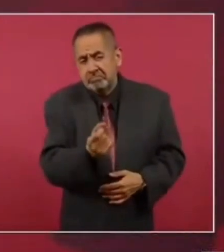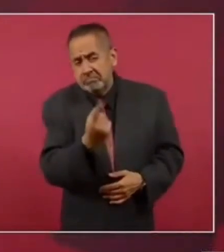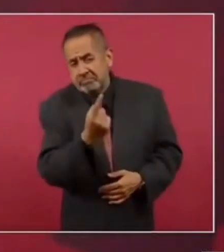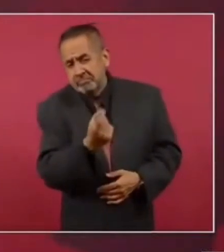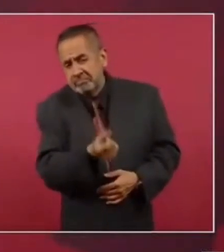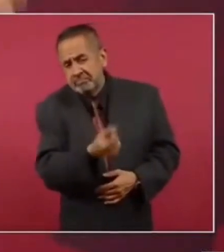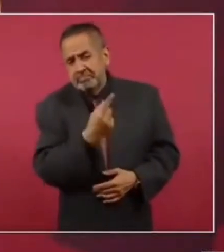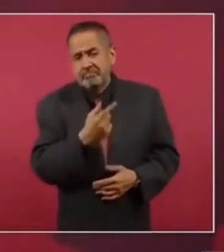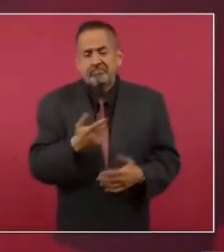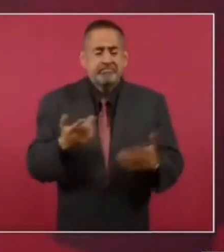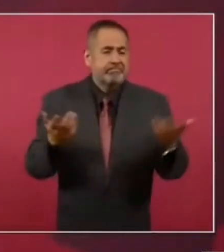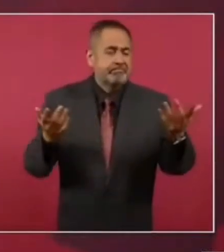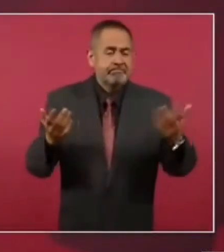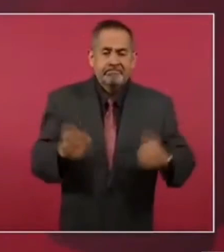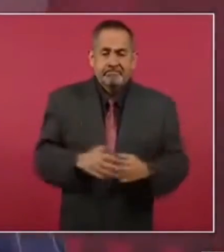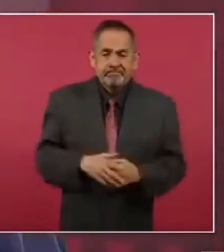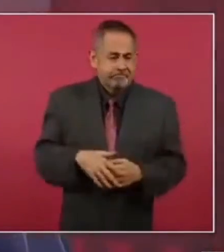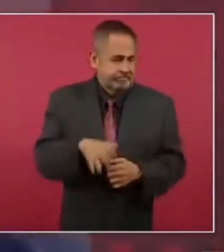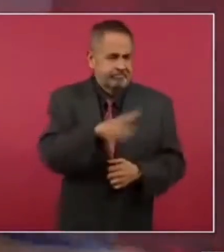general,